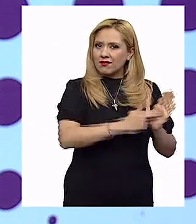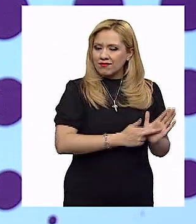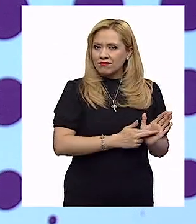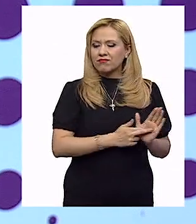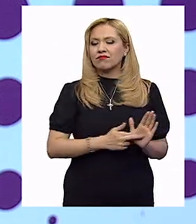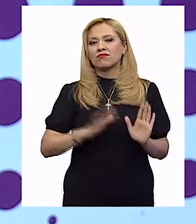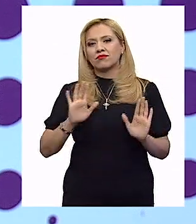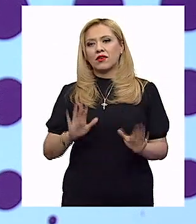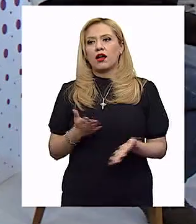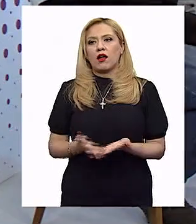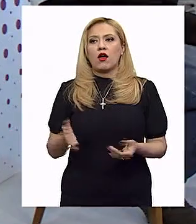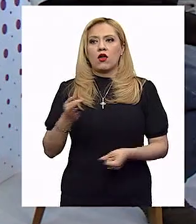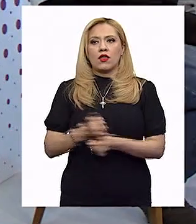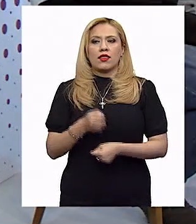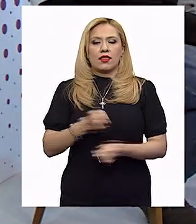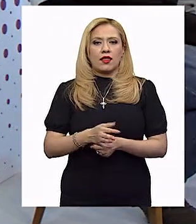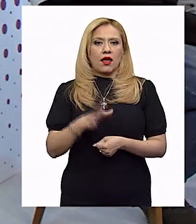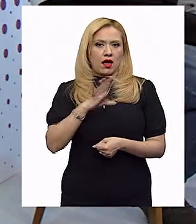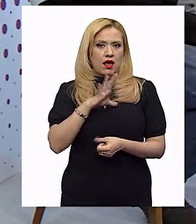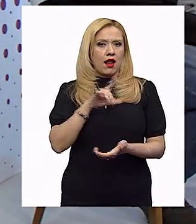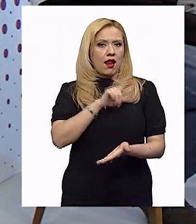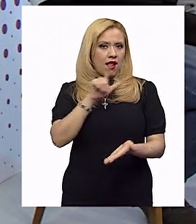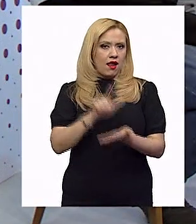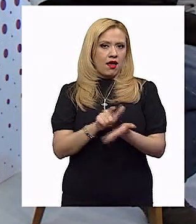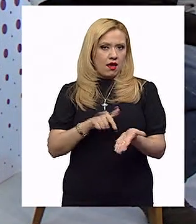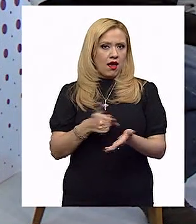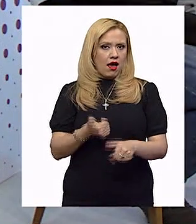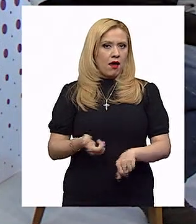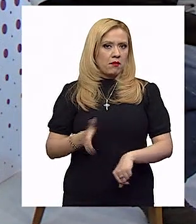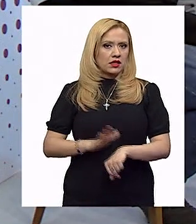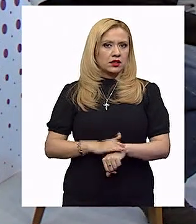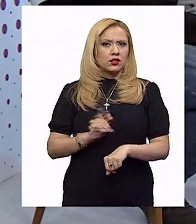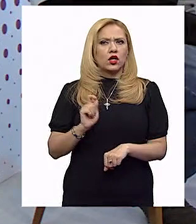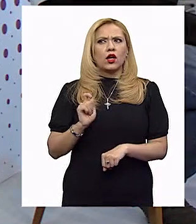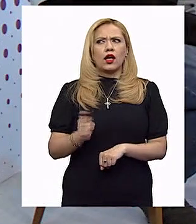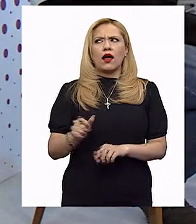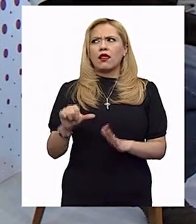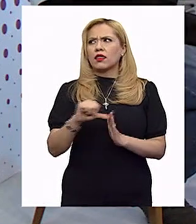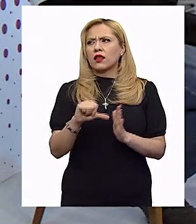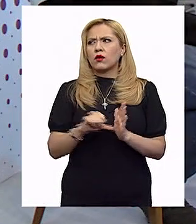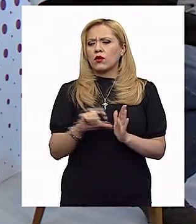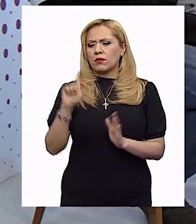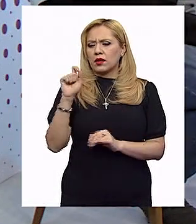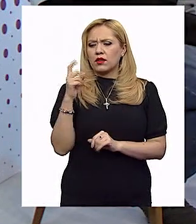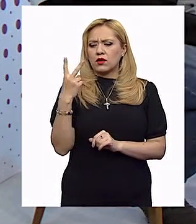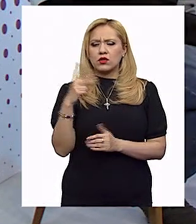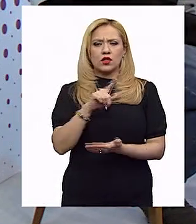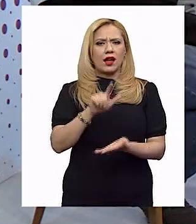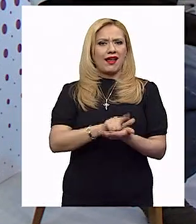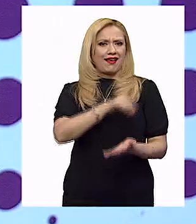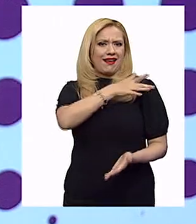tenemos actualmente también en el derecho administrativo, en el artículo 22 de la Ley General